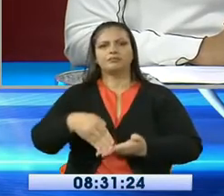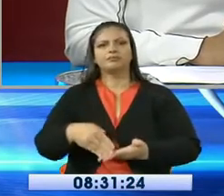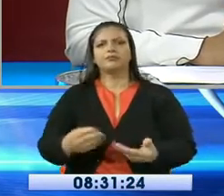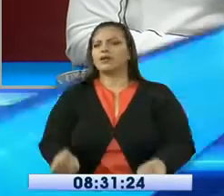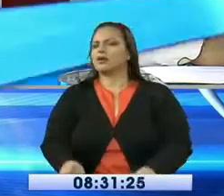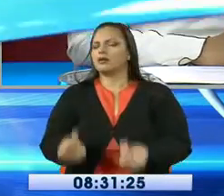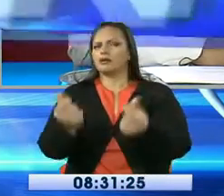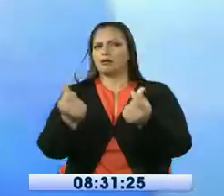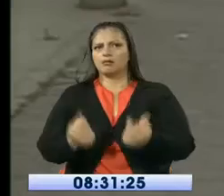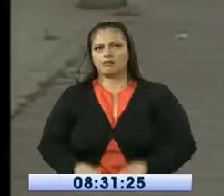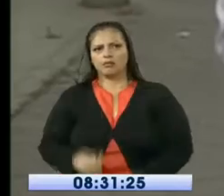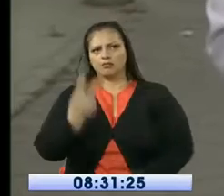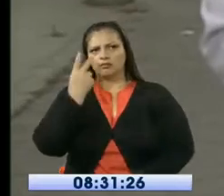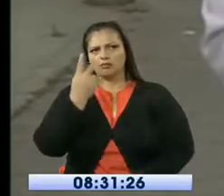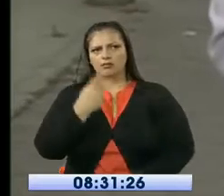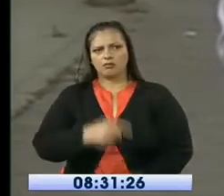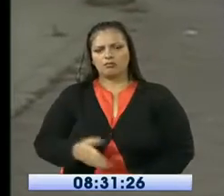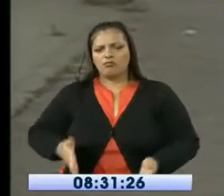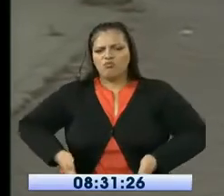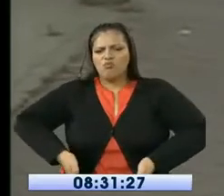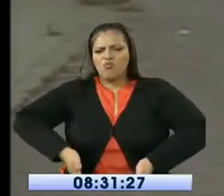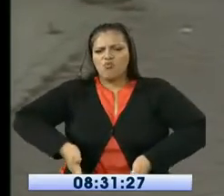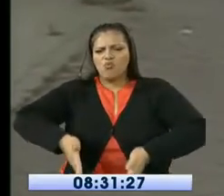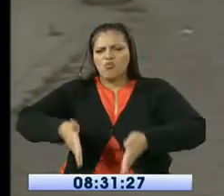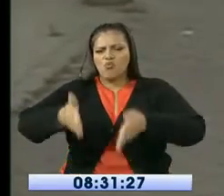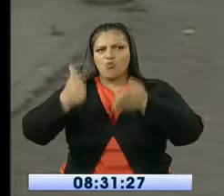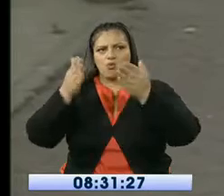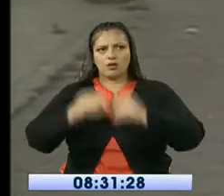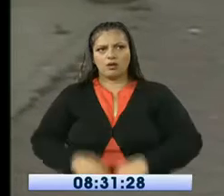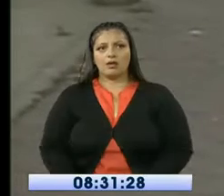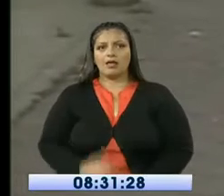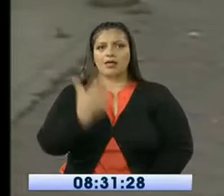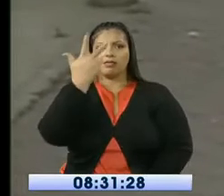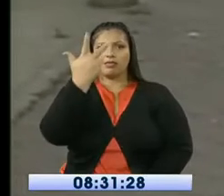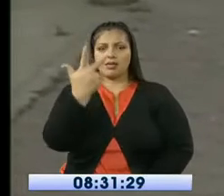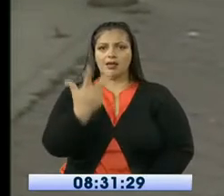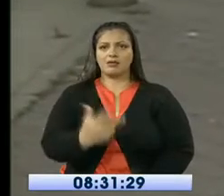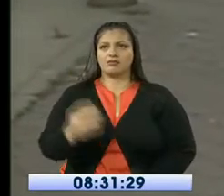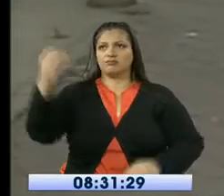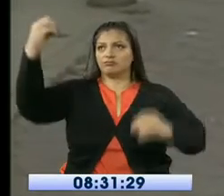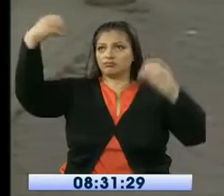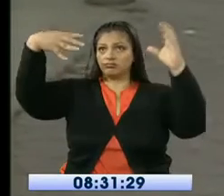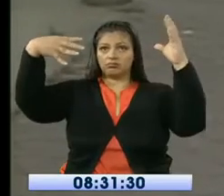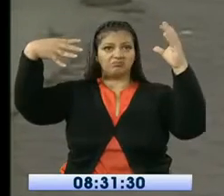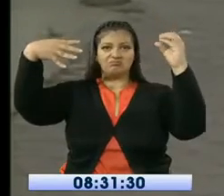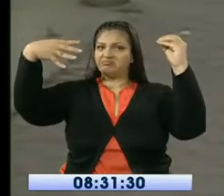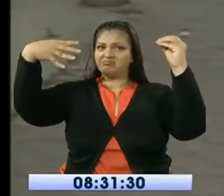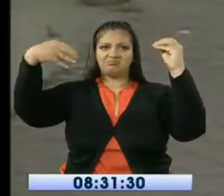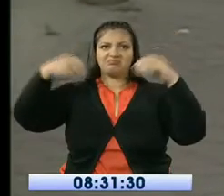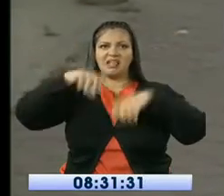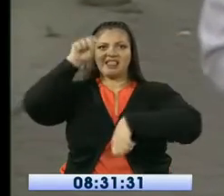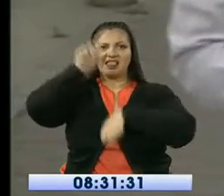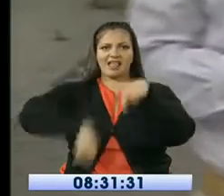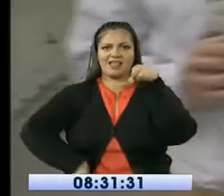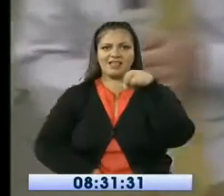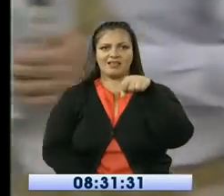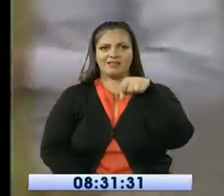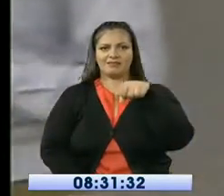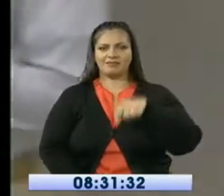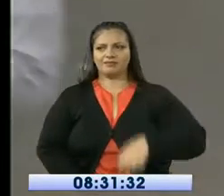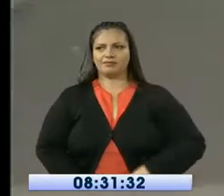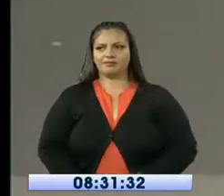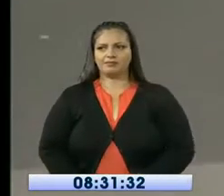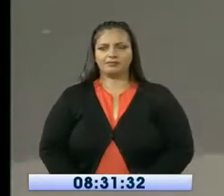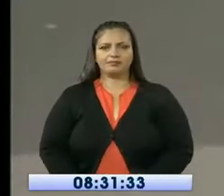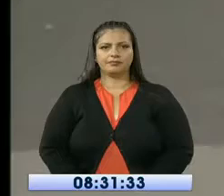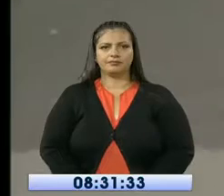estar conviviendo en un callejón donde existen tres luminarias, de las cuales no vale ni una sola? Este es el problema que justamente